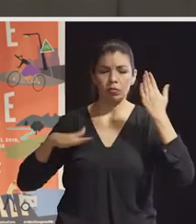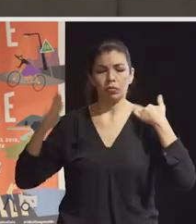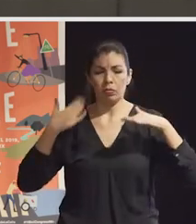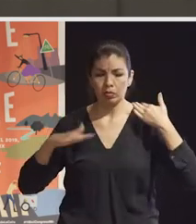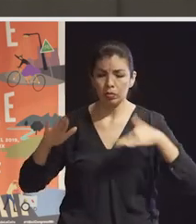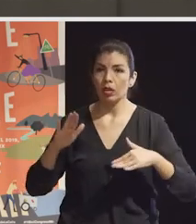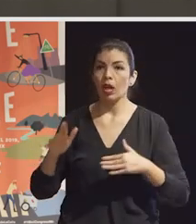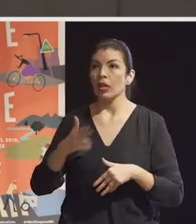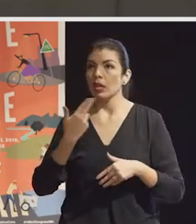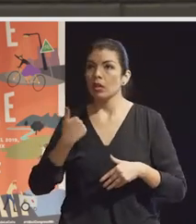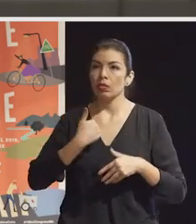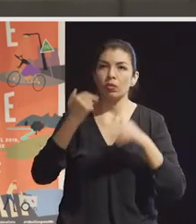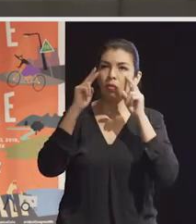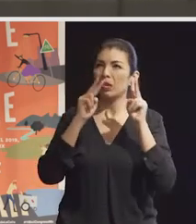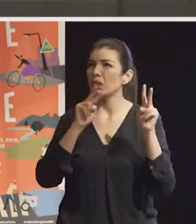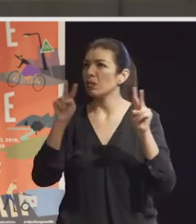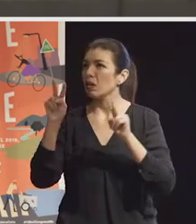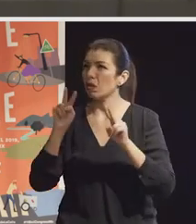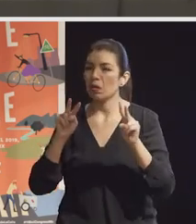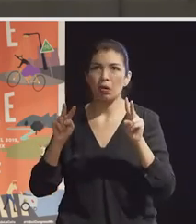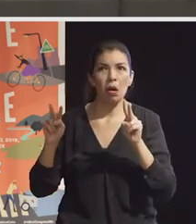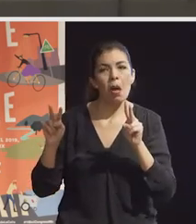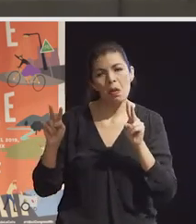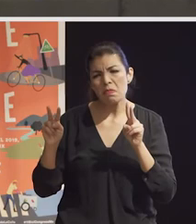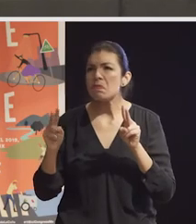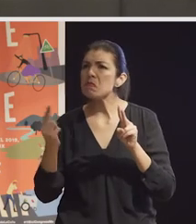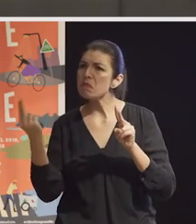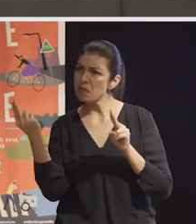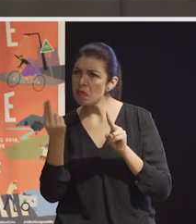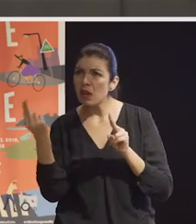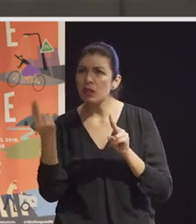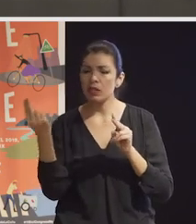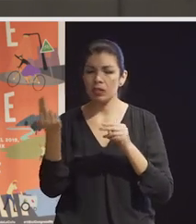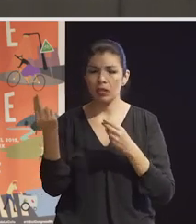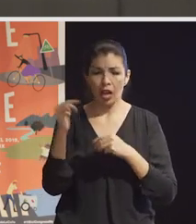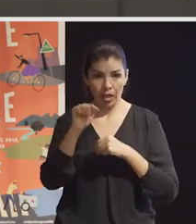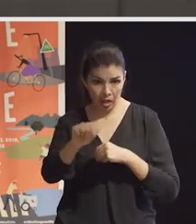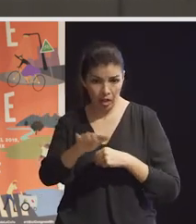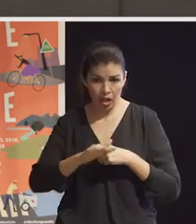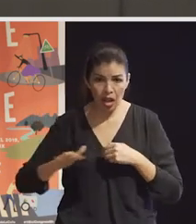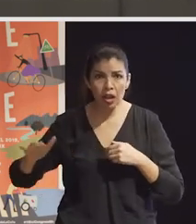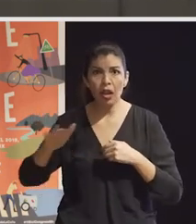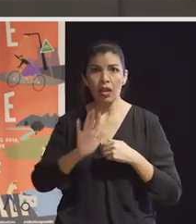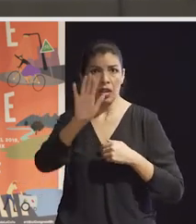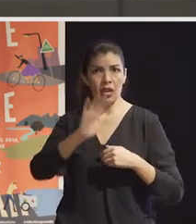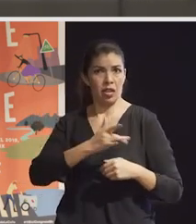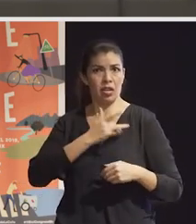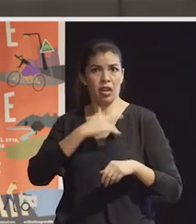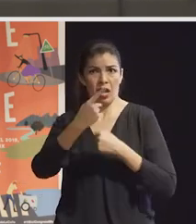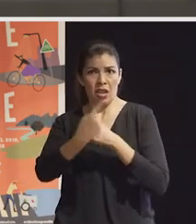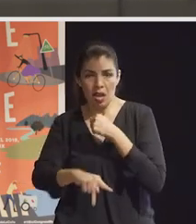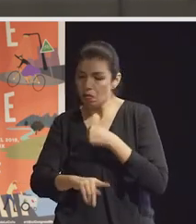esto no de violencia al tomar salir como seres humanos y tomar las calles en bici pues fue algo